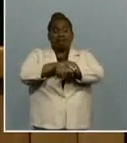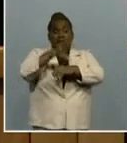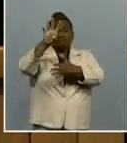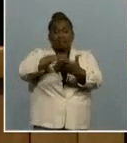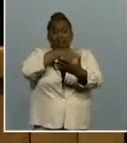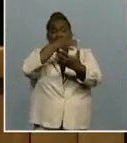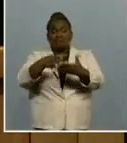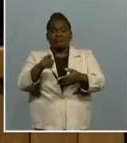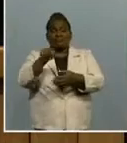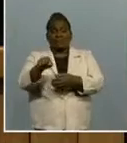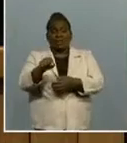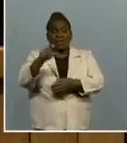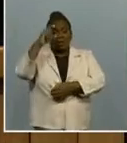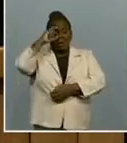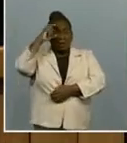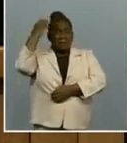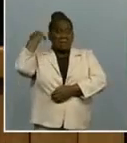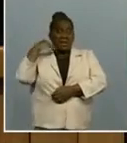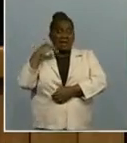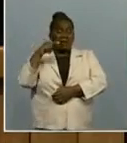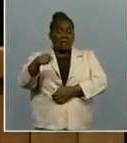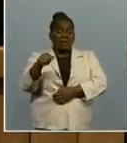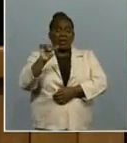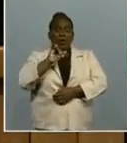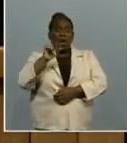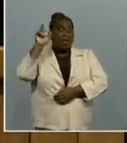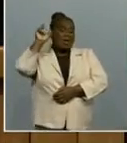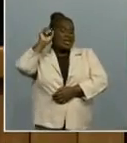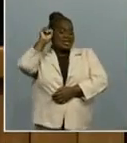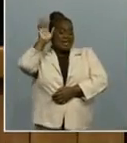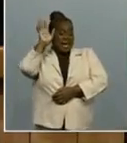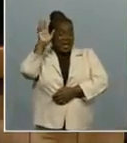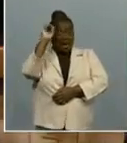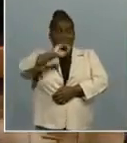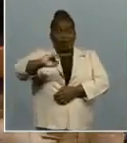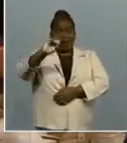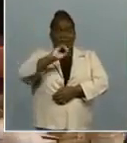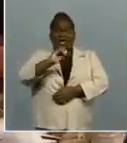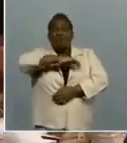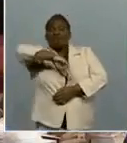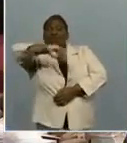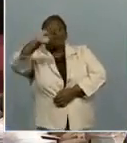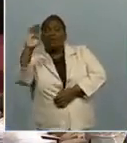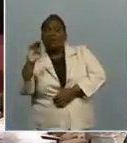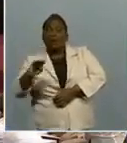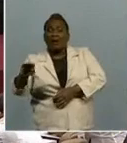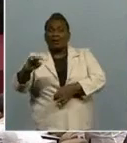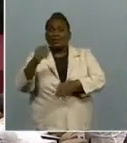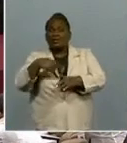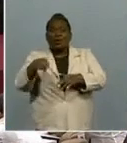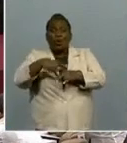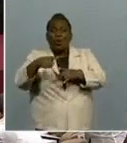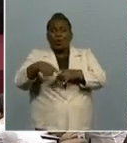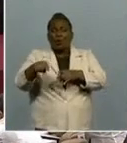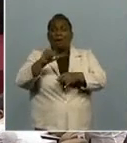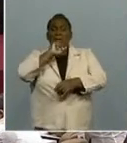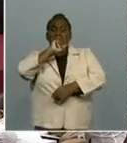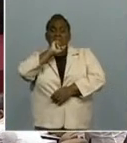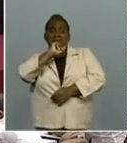desafiando a los represores celia organizando la comandancia de la sierra las madres cubanas